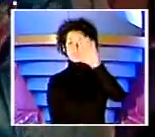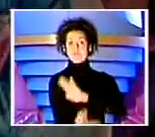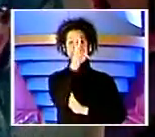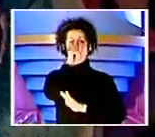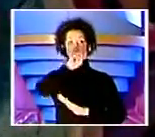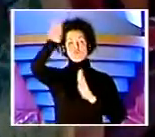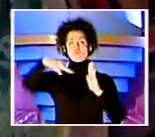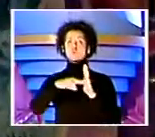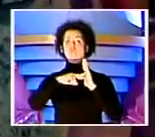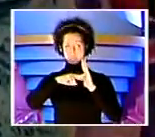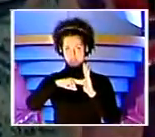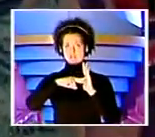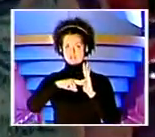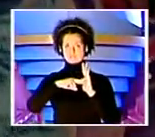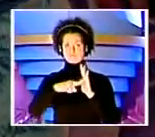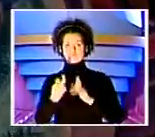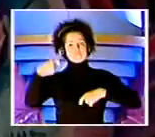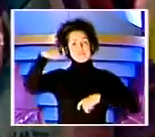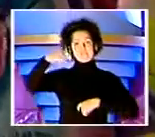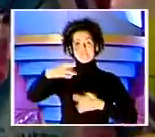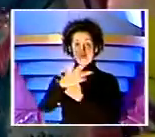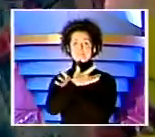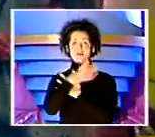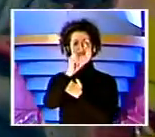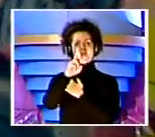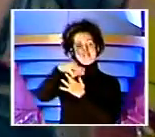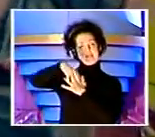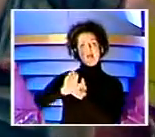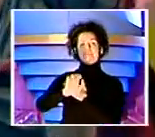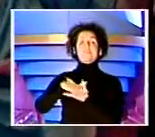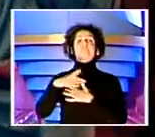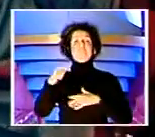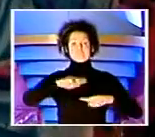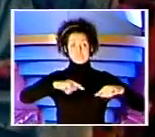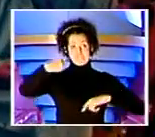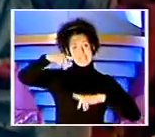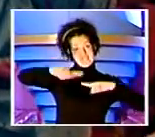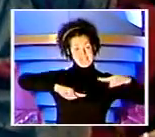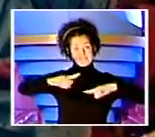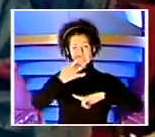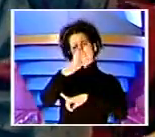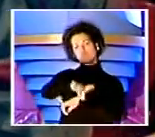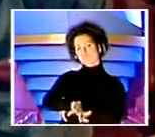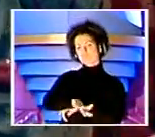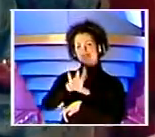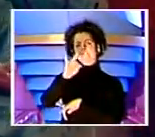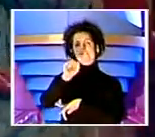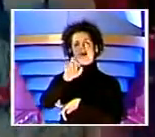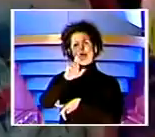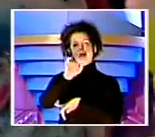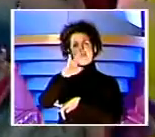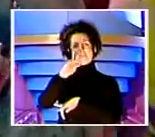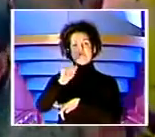2000. Su presidenta, María del Carmen Santana Vizcaíno. Su directora, Zaraida